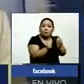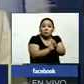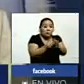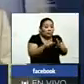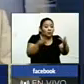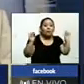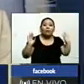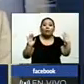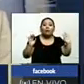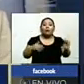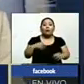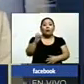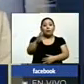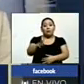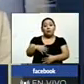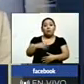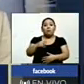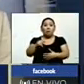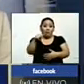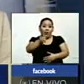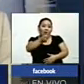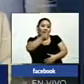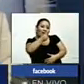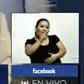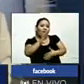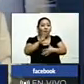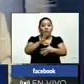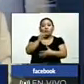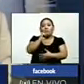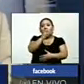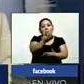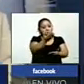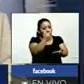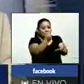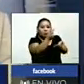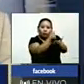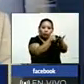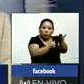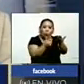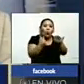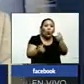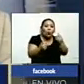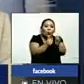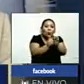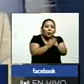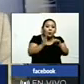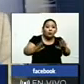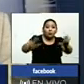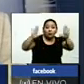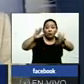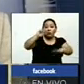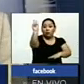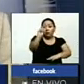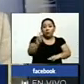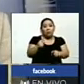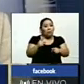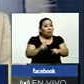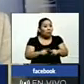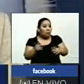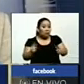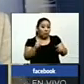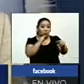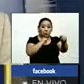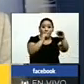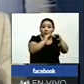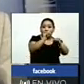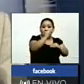desaparecerá. Desde La Voz de América solicitamos cifras que avalaran la efectividad de las sanciones impuestas a Venezuela hasta el momento, pero el alto